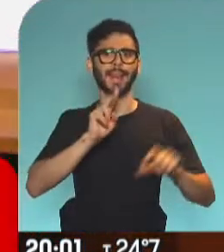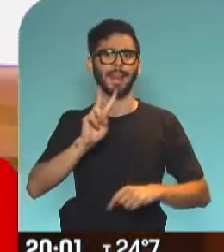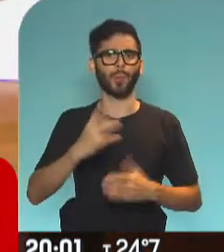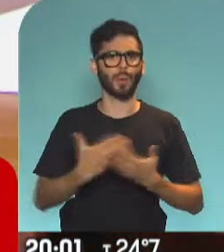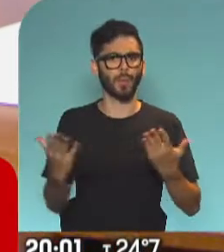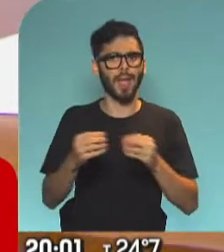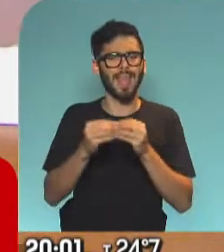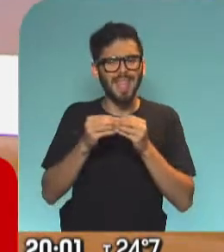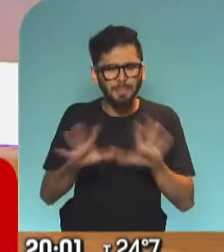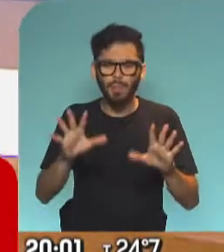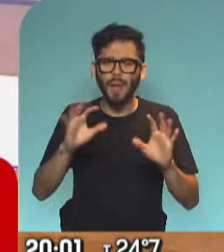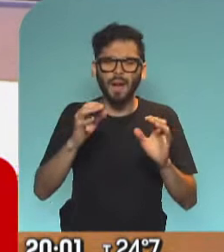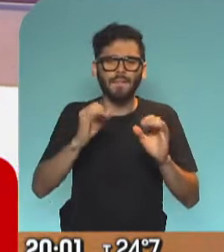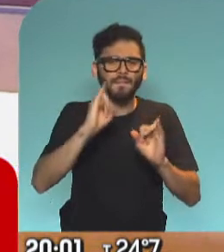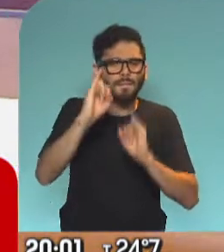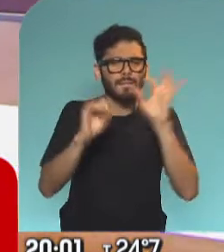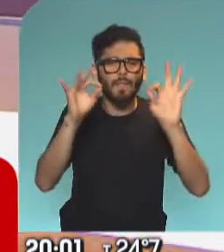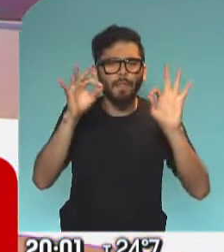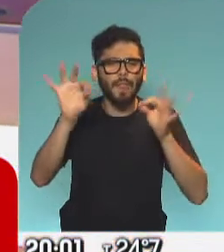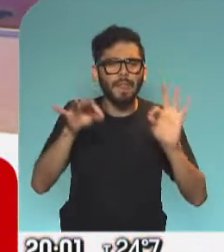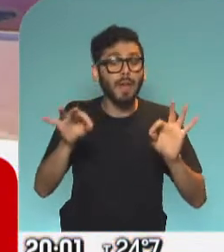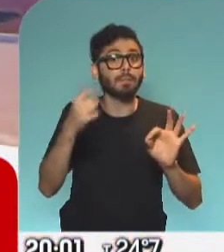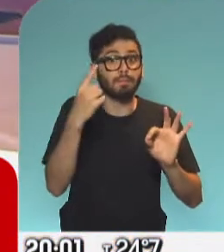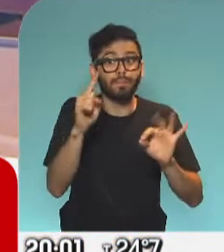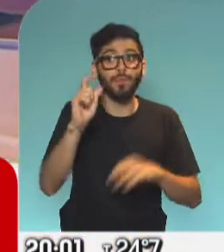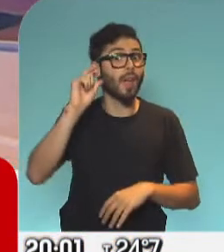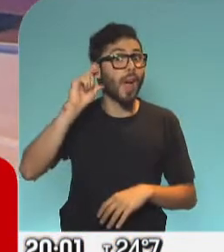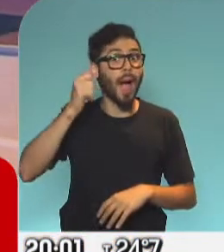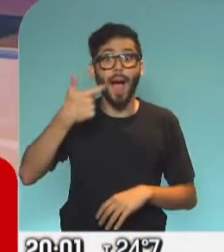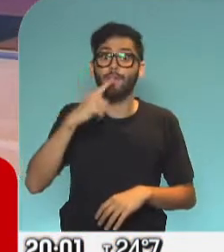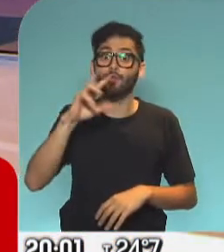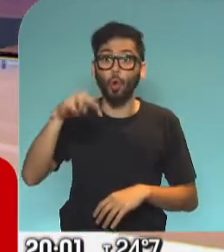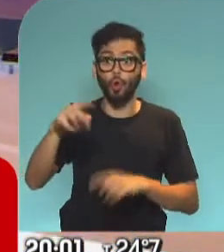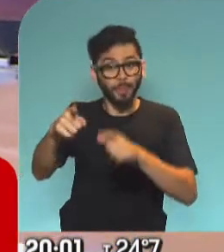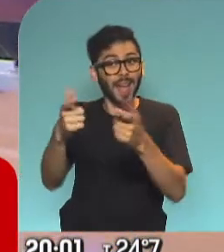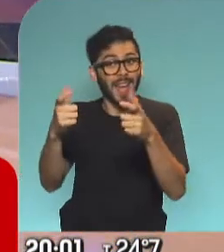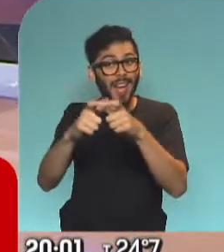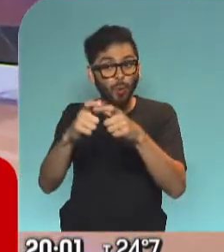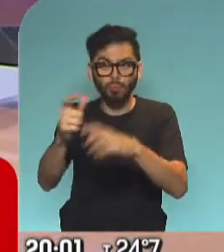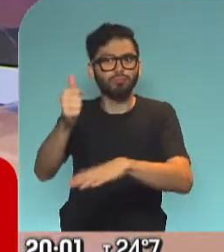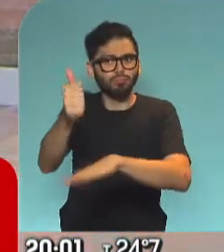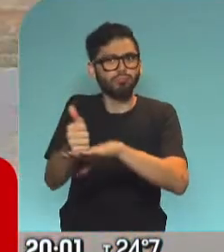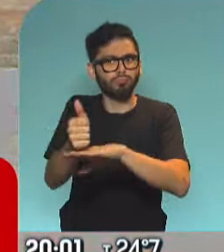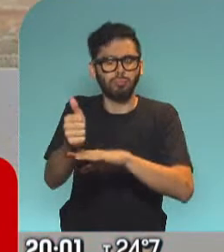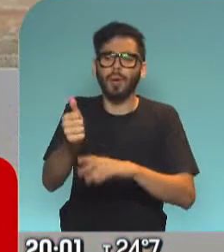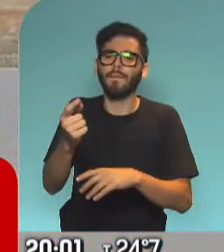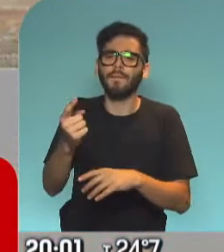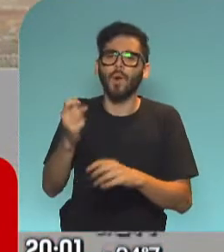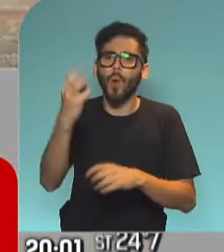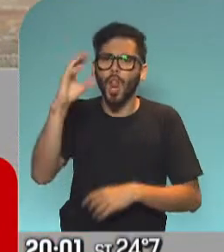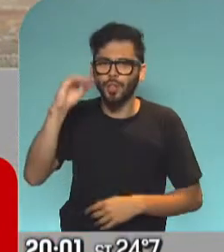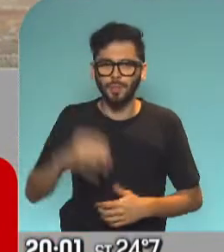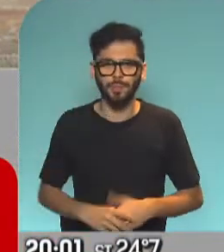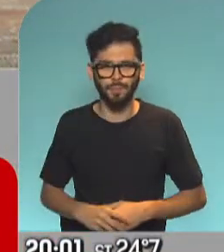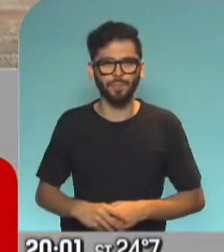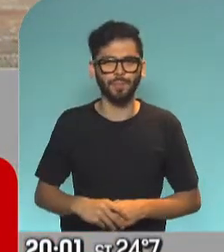a conocer detalles. Pero Gastón Zulach estuvo en esa reunión y te saludamos. Gastón, buenas noches. Durante más de 2